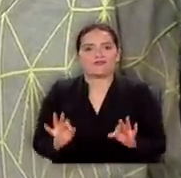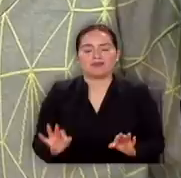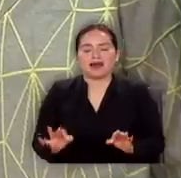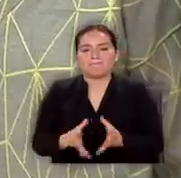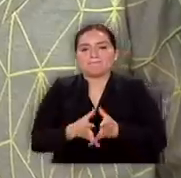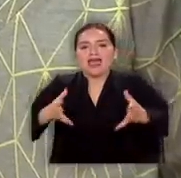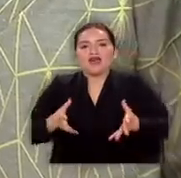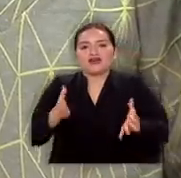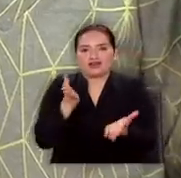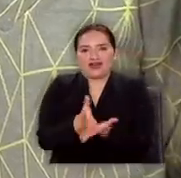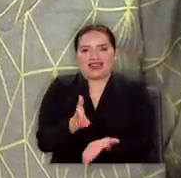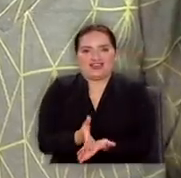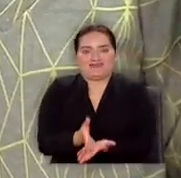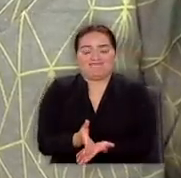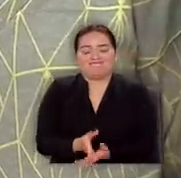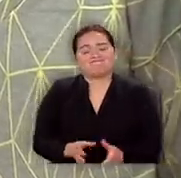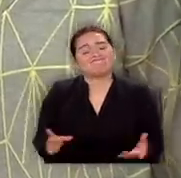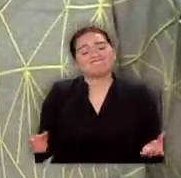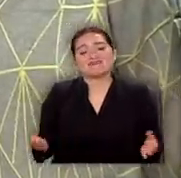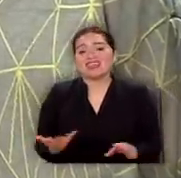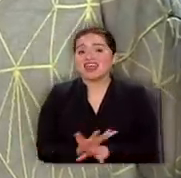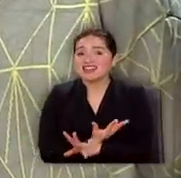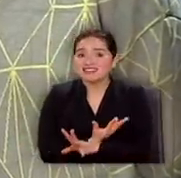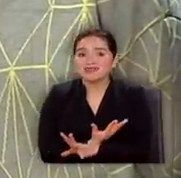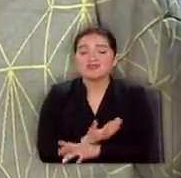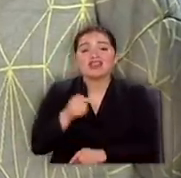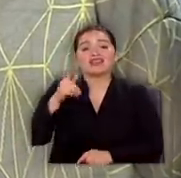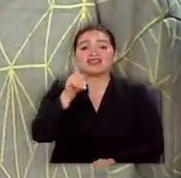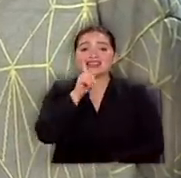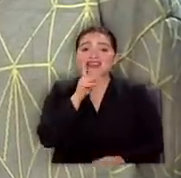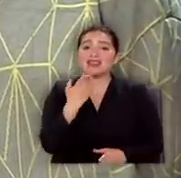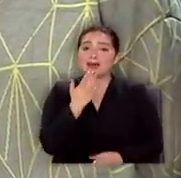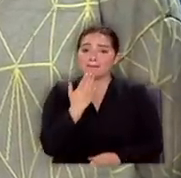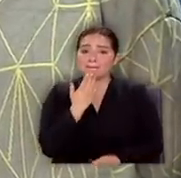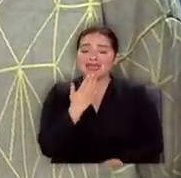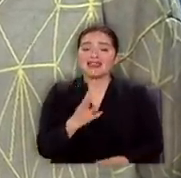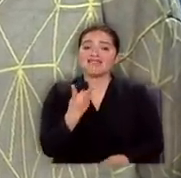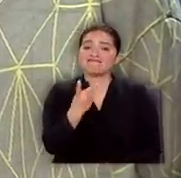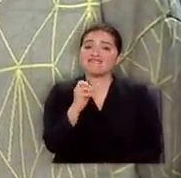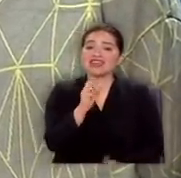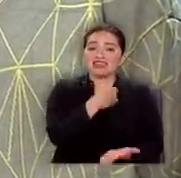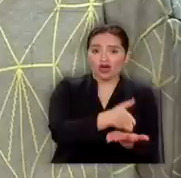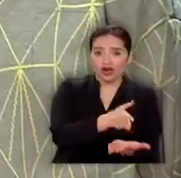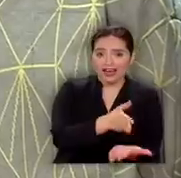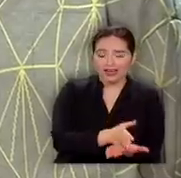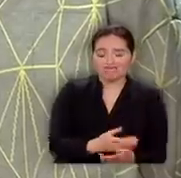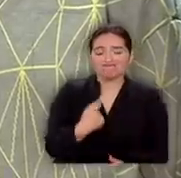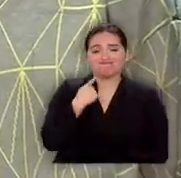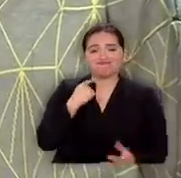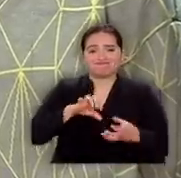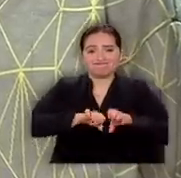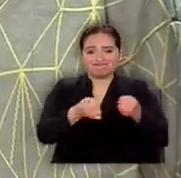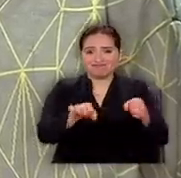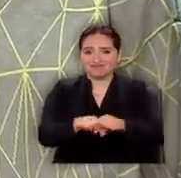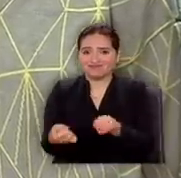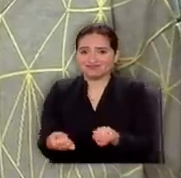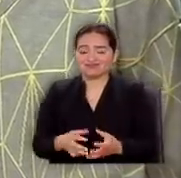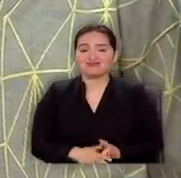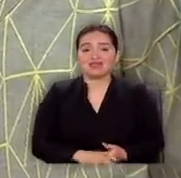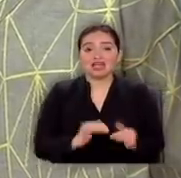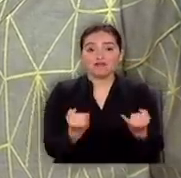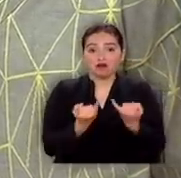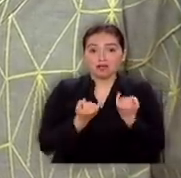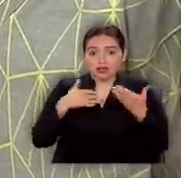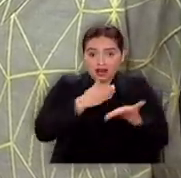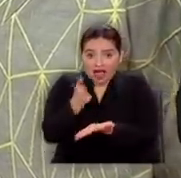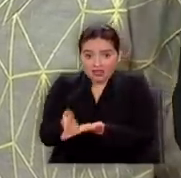de colegios desgraciadamente tenemos también en este catastro 20 colegios dañados que la información que tenemos hasta